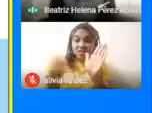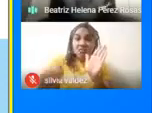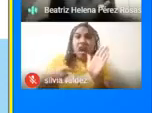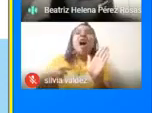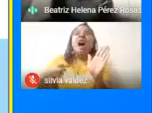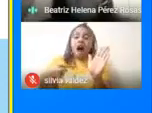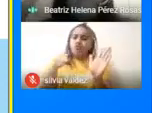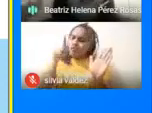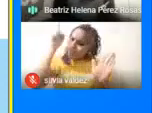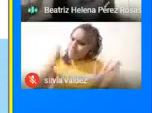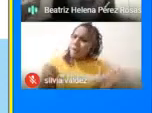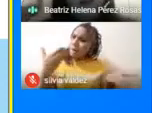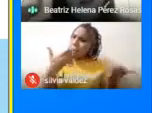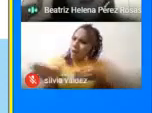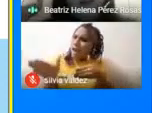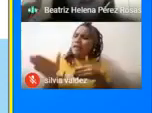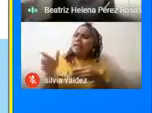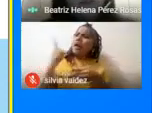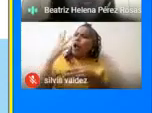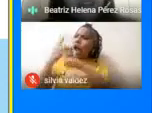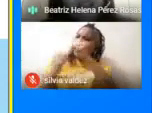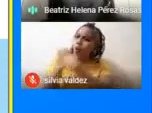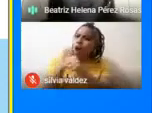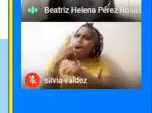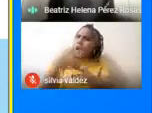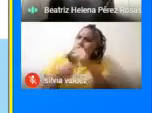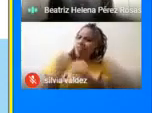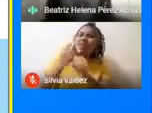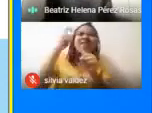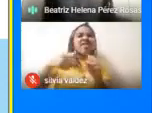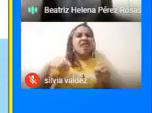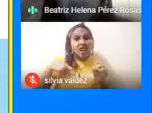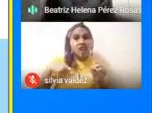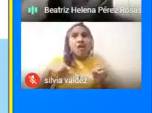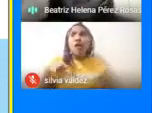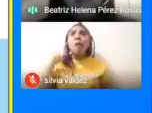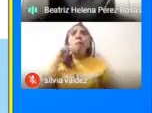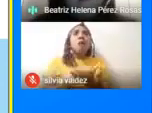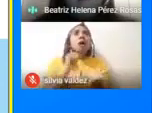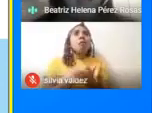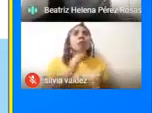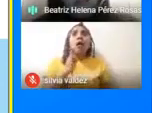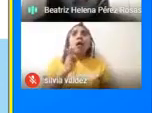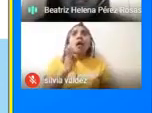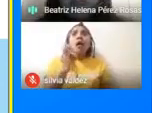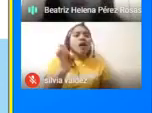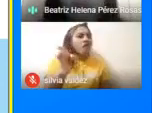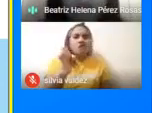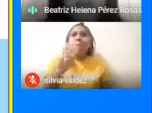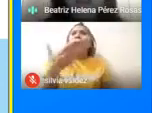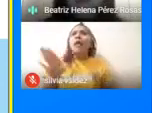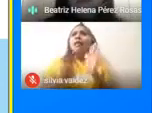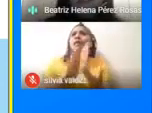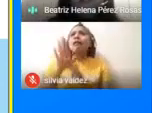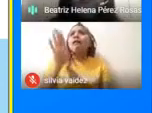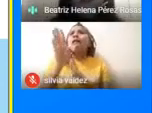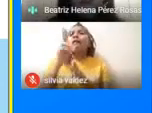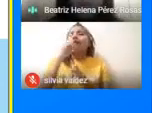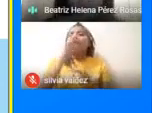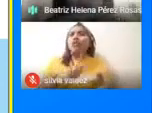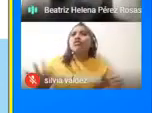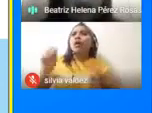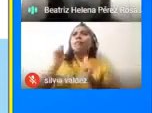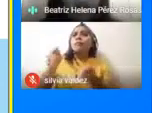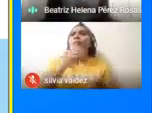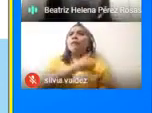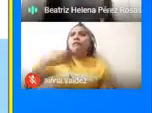usted tiene que planificarse cada 4 años. O sea, tiene que haber un norte, no solamente aquel plan nacional de desarrollo que presenta un presidente o que